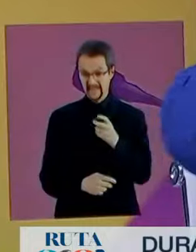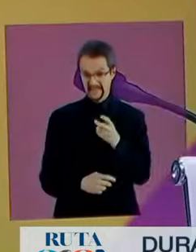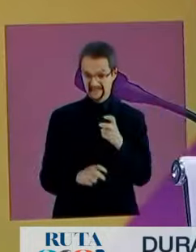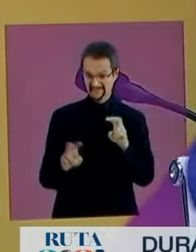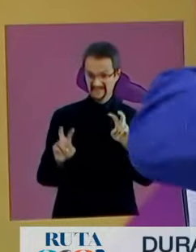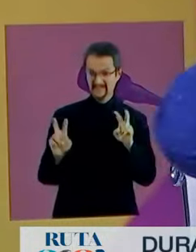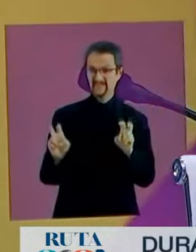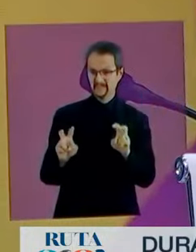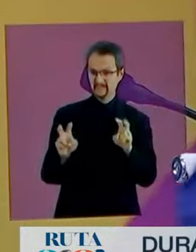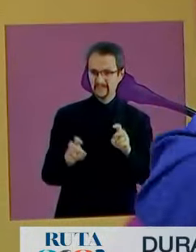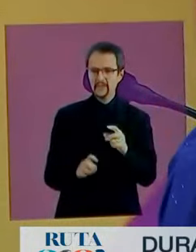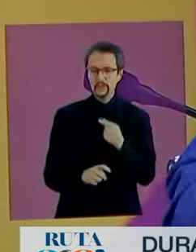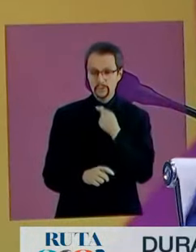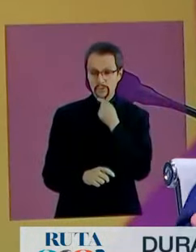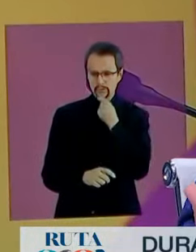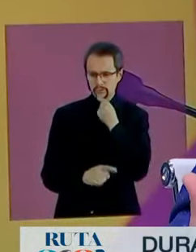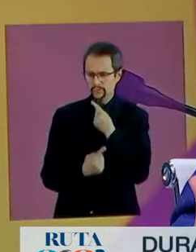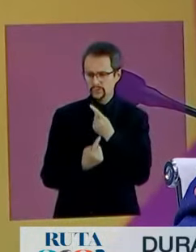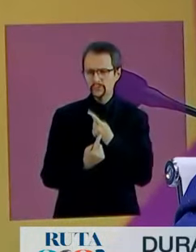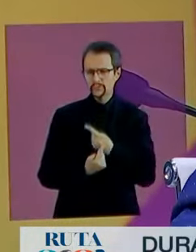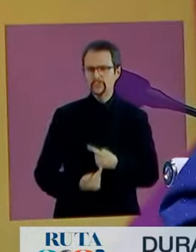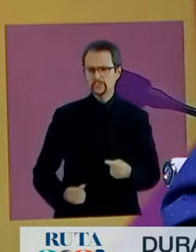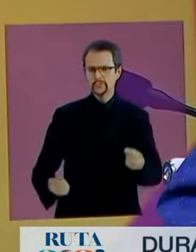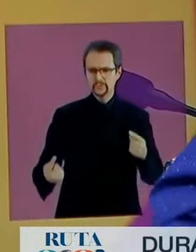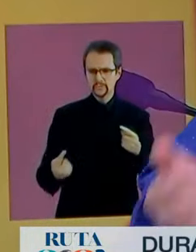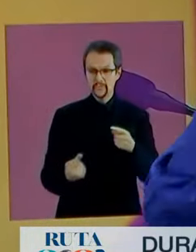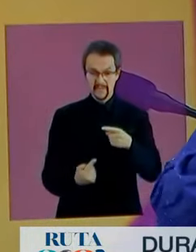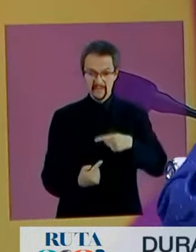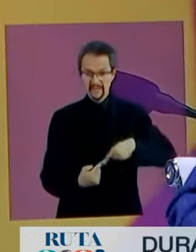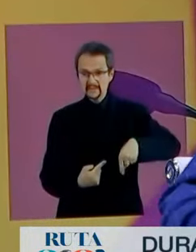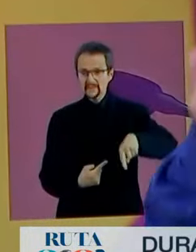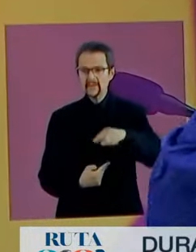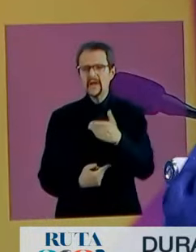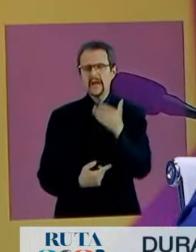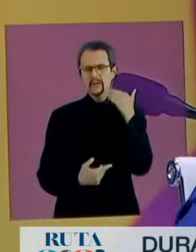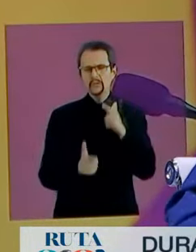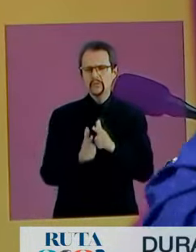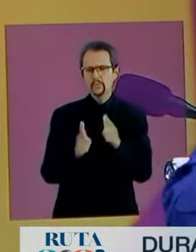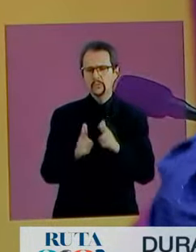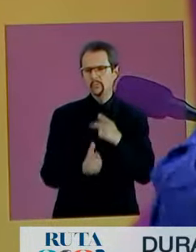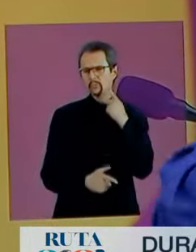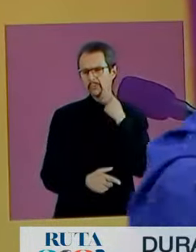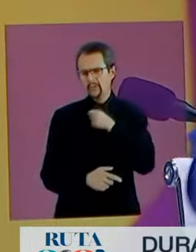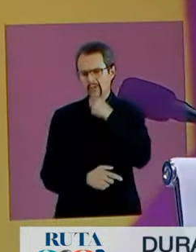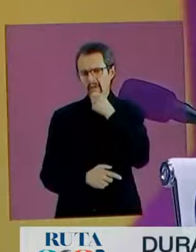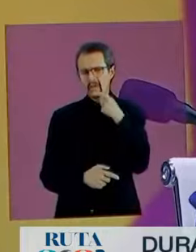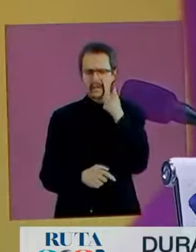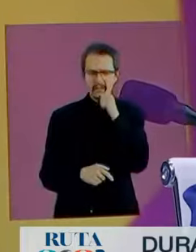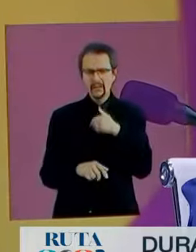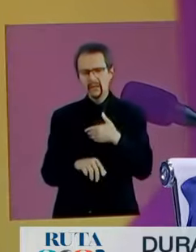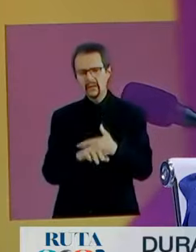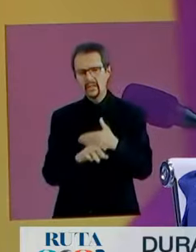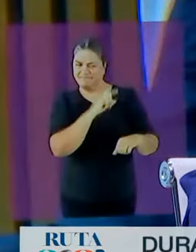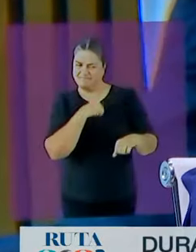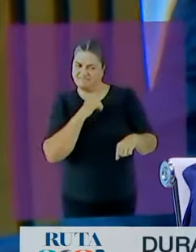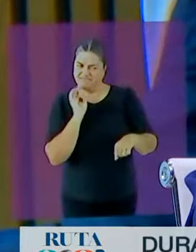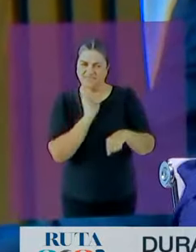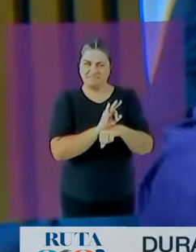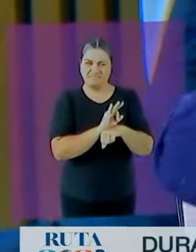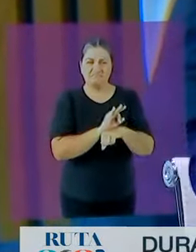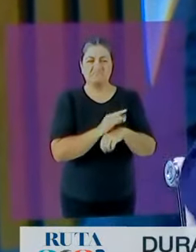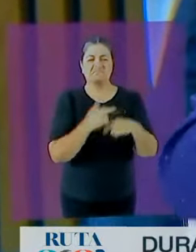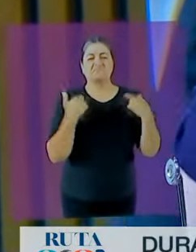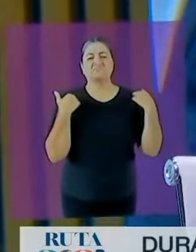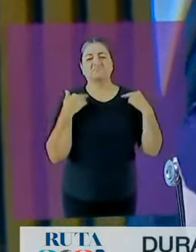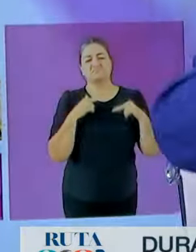día, salen más pruebas y simplemente las niega. Que dependa de la presidencia no es garantía de que se vaya a combatir la corrupción,